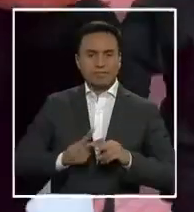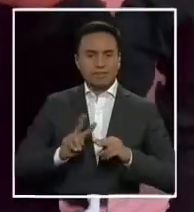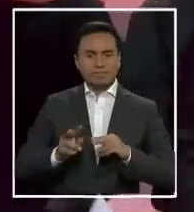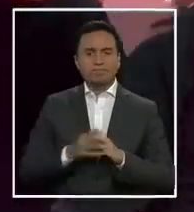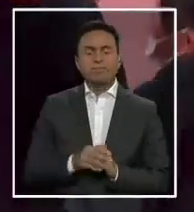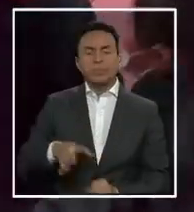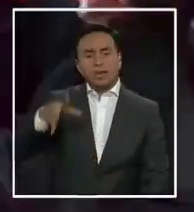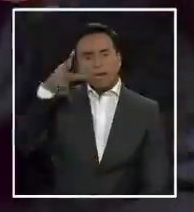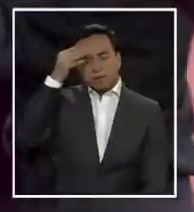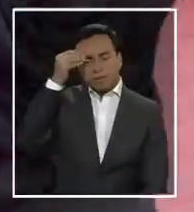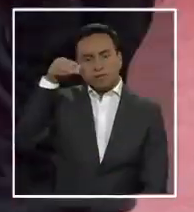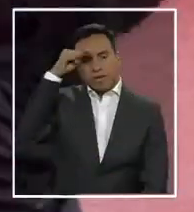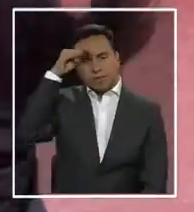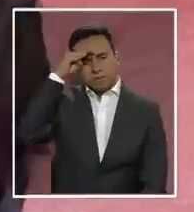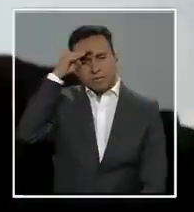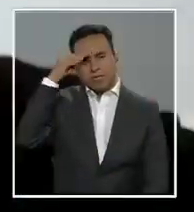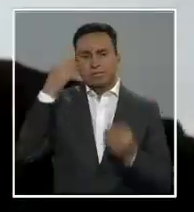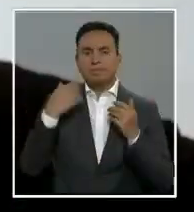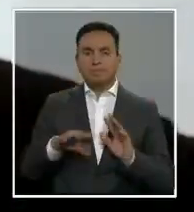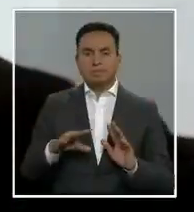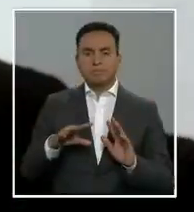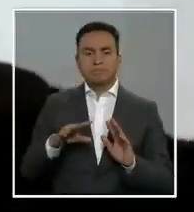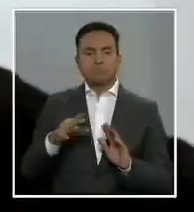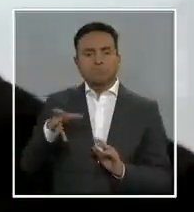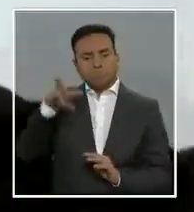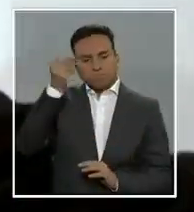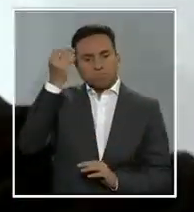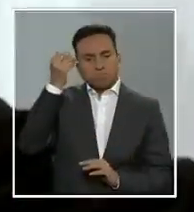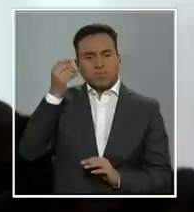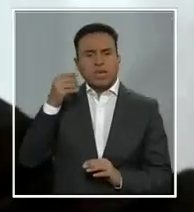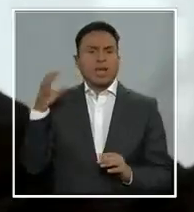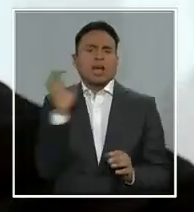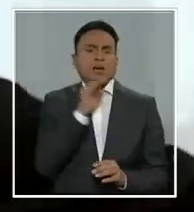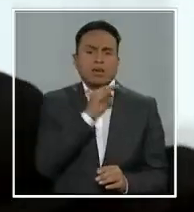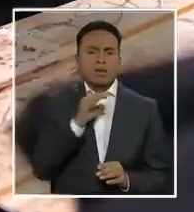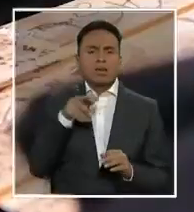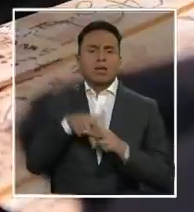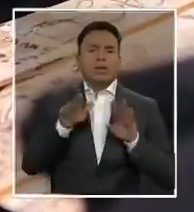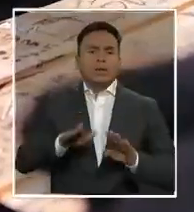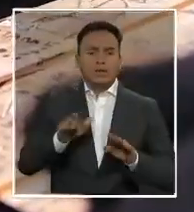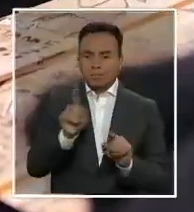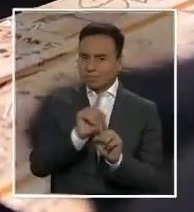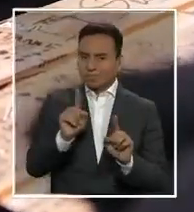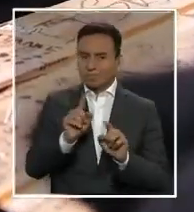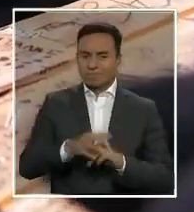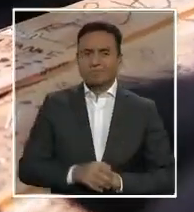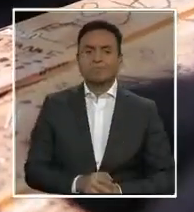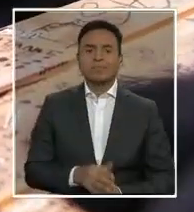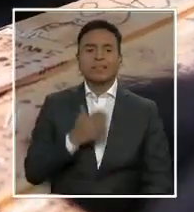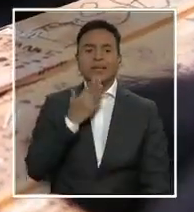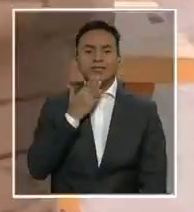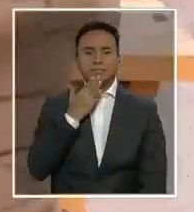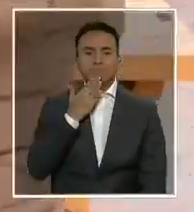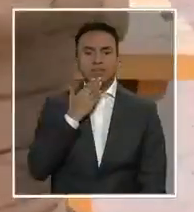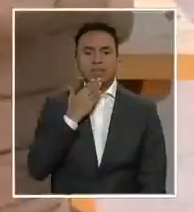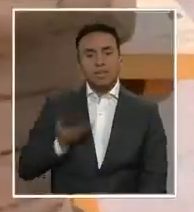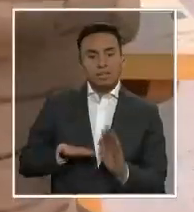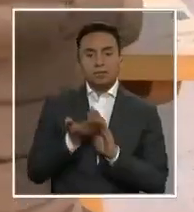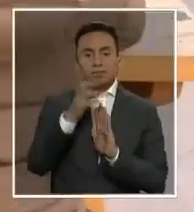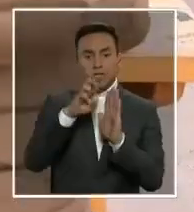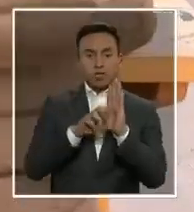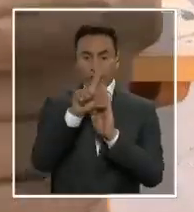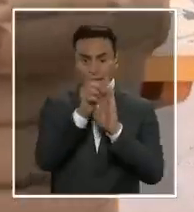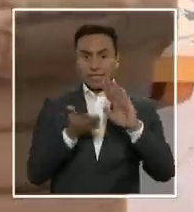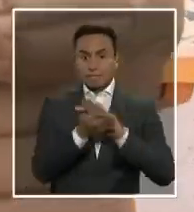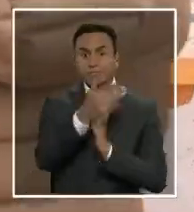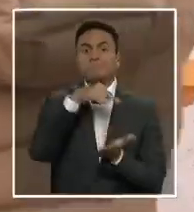aprendiendo de la experiencia acumulada sin prisa pero sin pausa además ingresaremos un proyecto